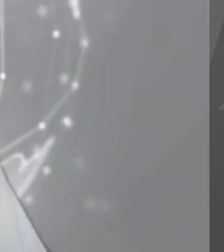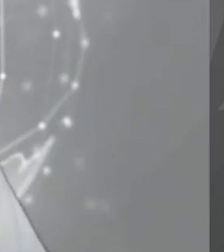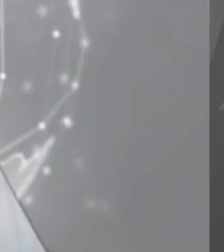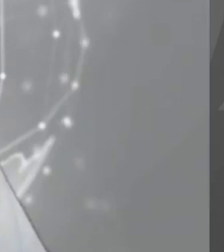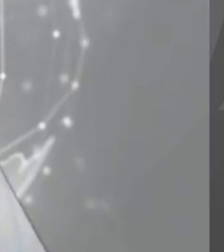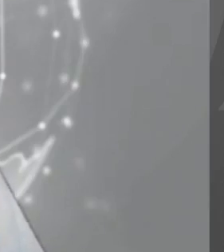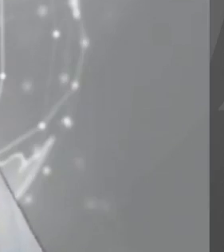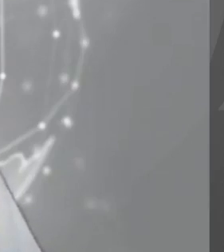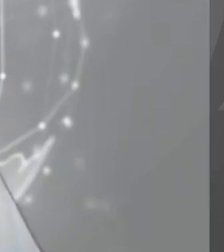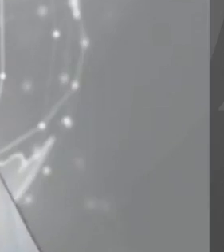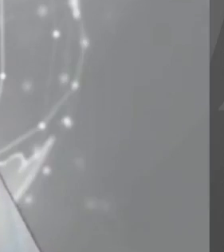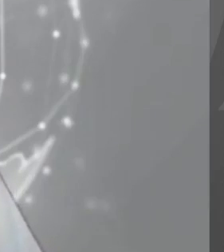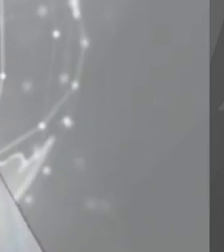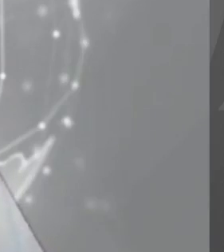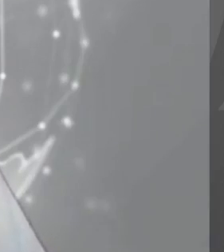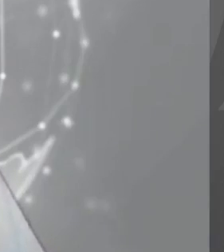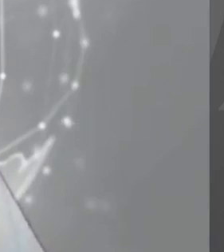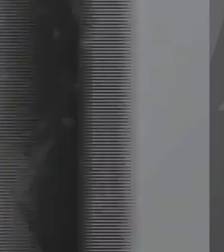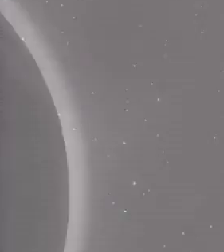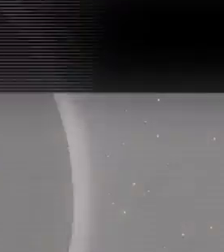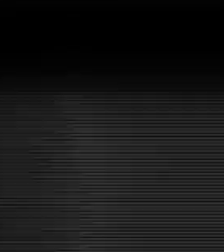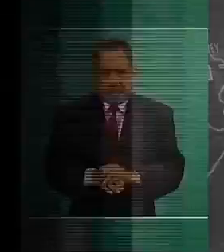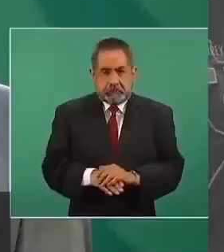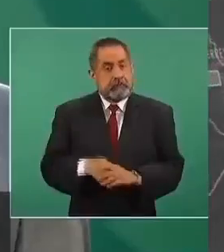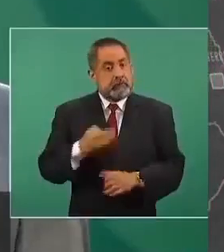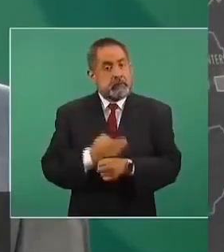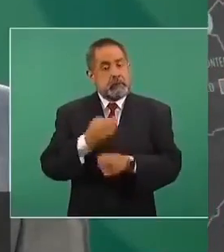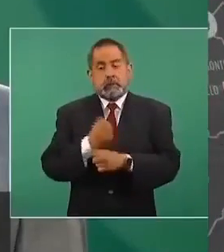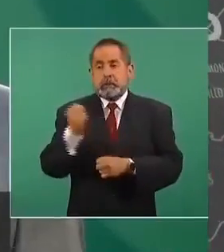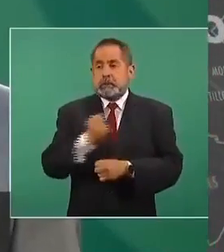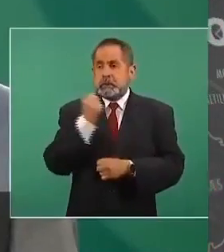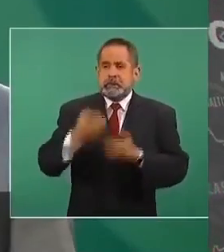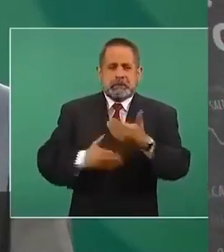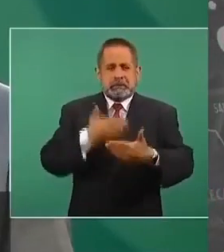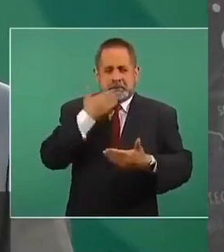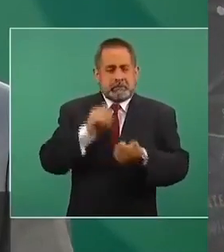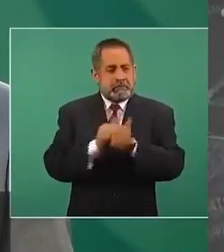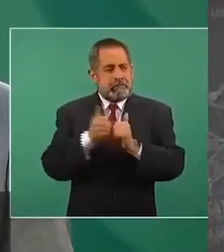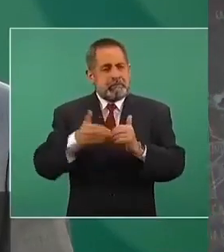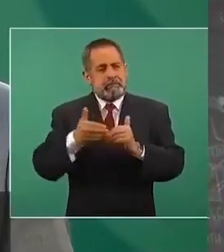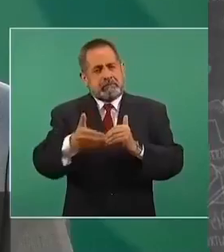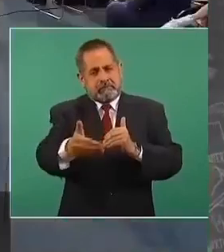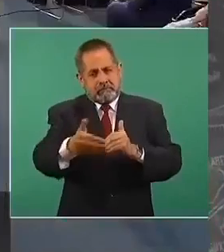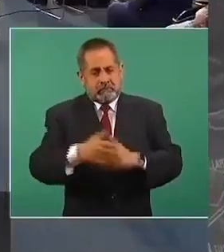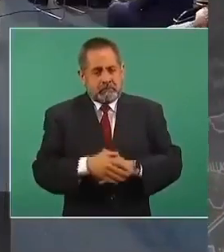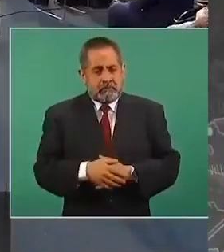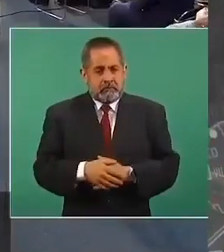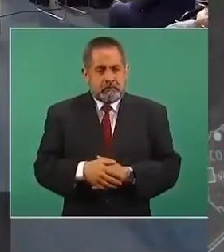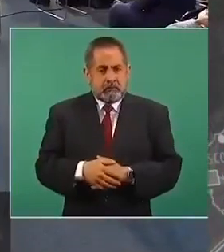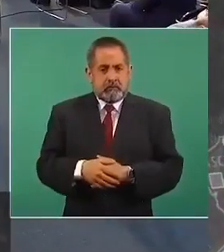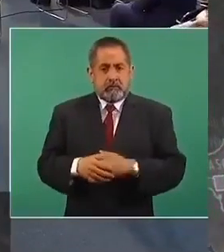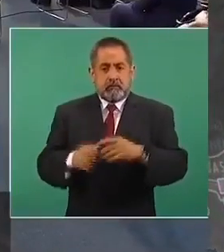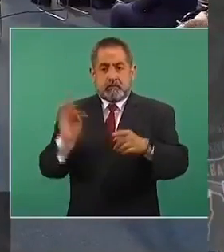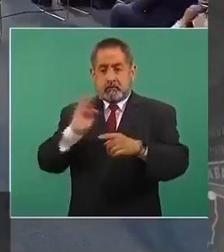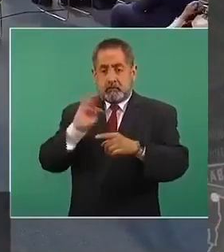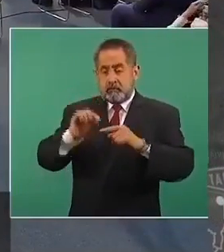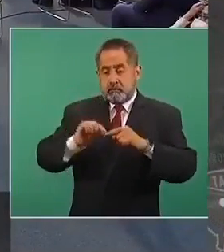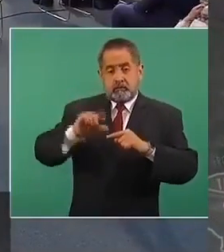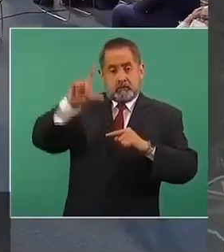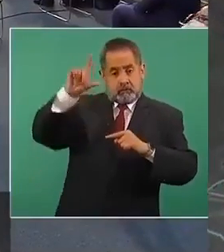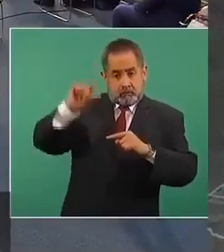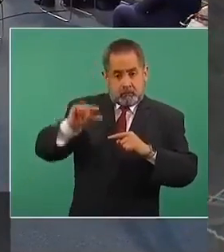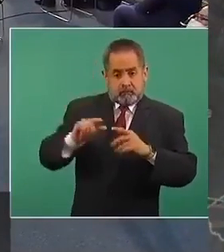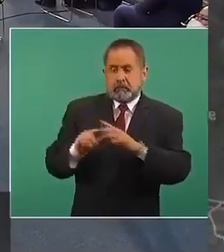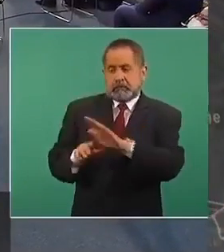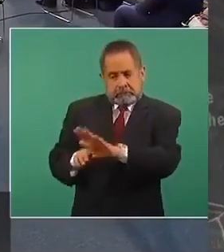los contagios, por si se viene una tercera ola de coronavirus, pues ya nos agarre protegidos. El mandatario federal dijo que